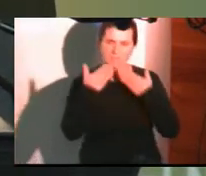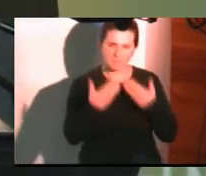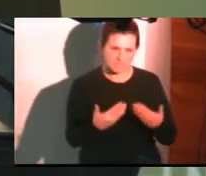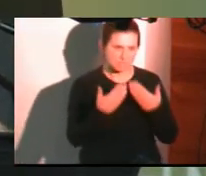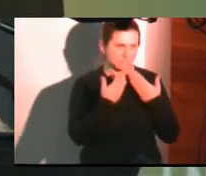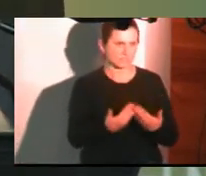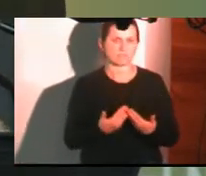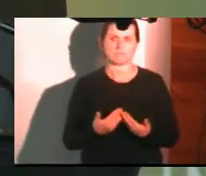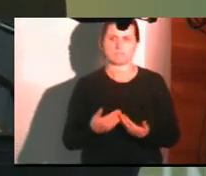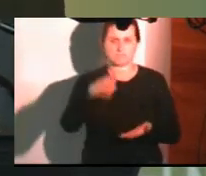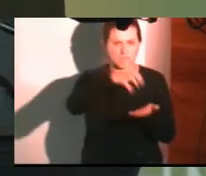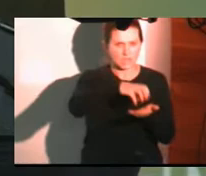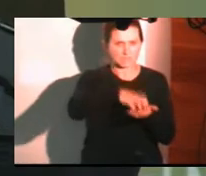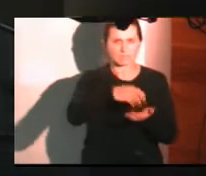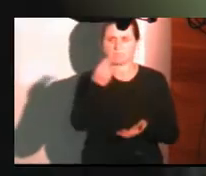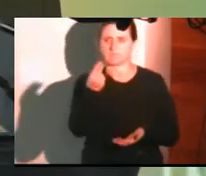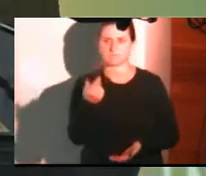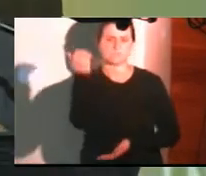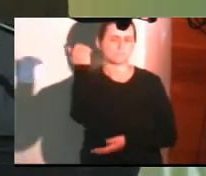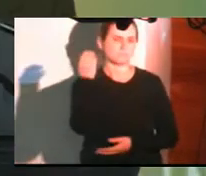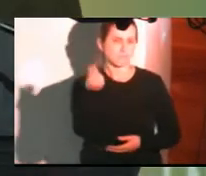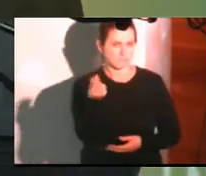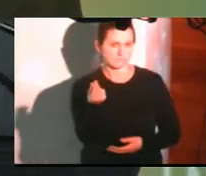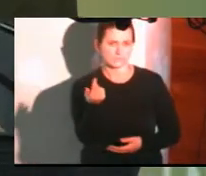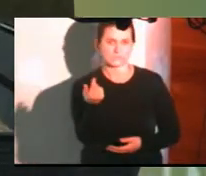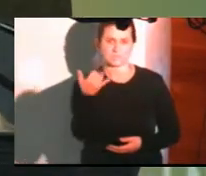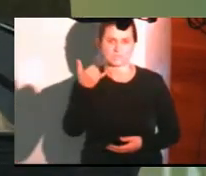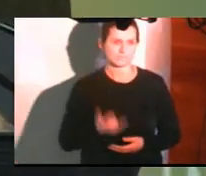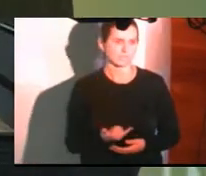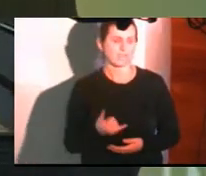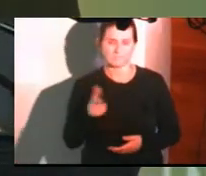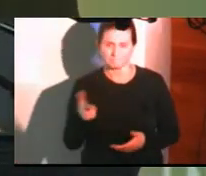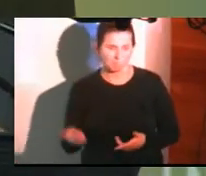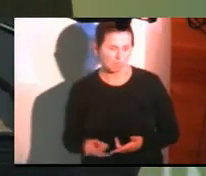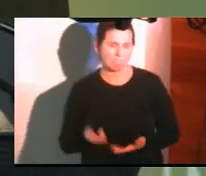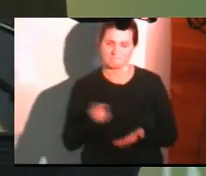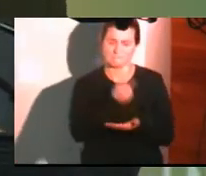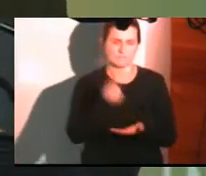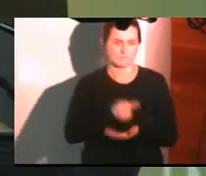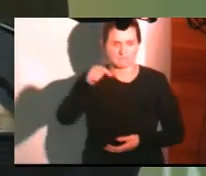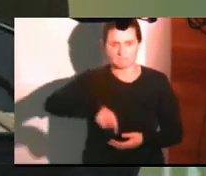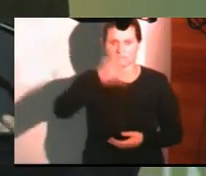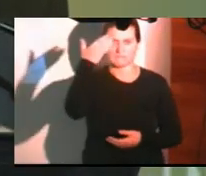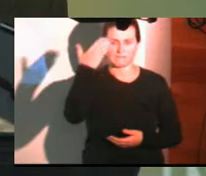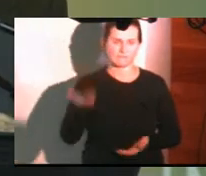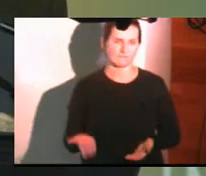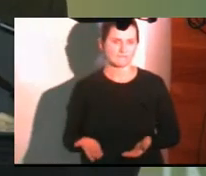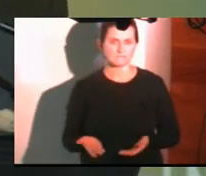porque sin la contribución económica de ellos esto no hubiera sido posible.